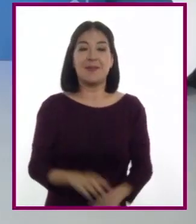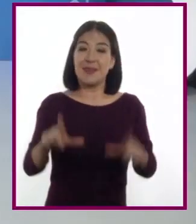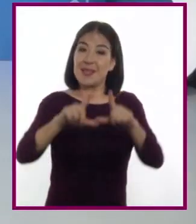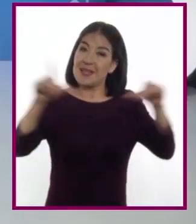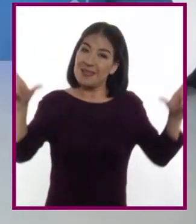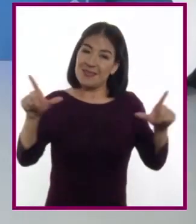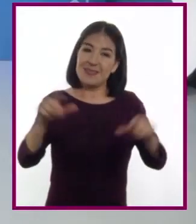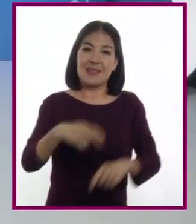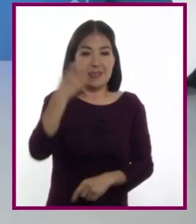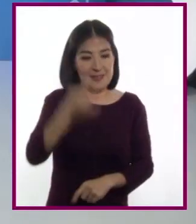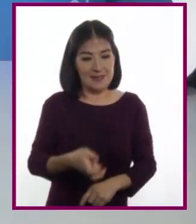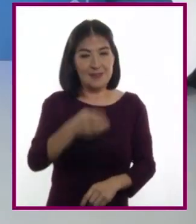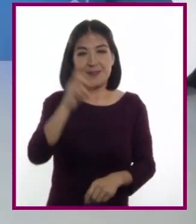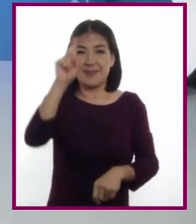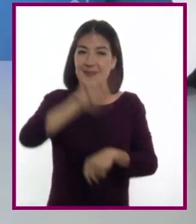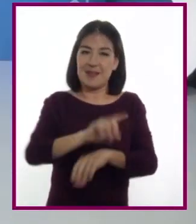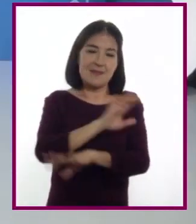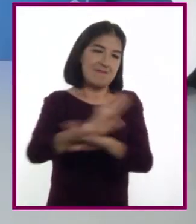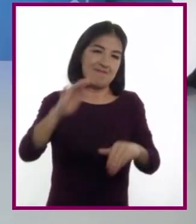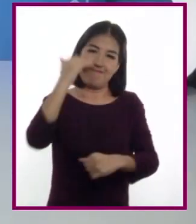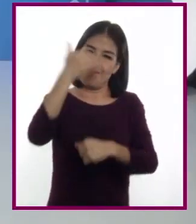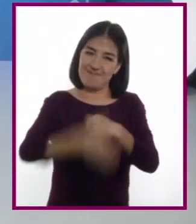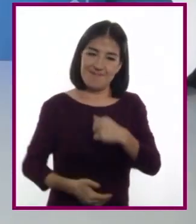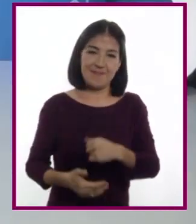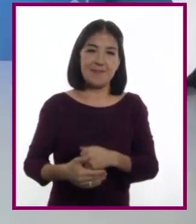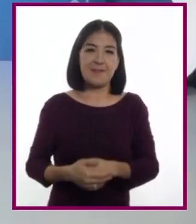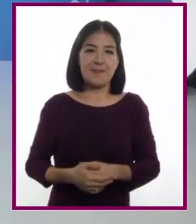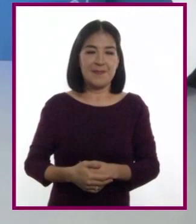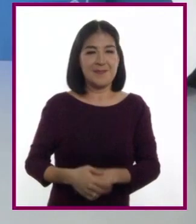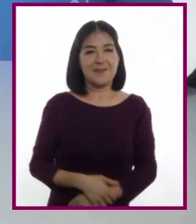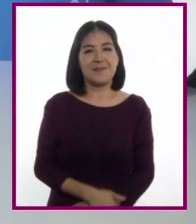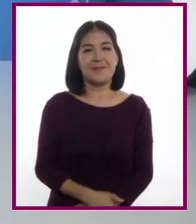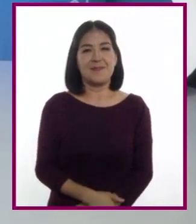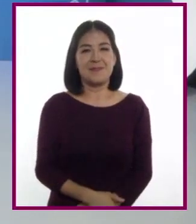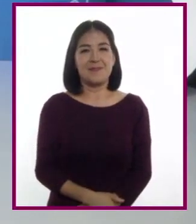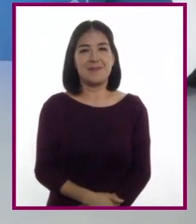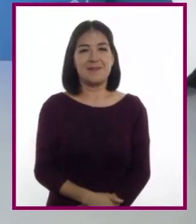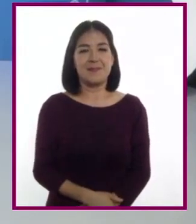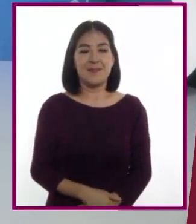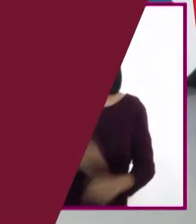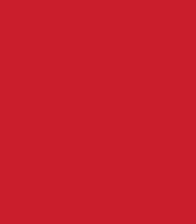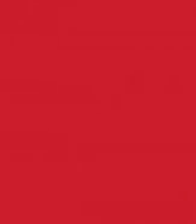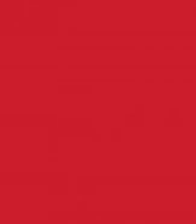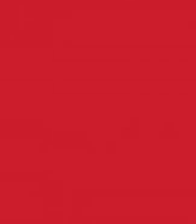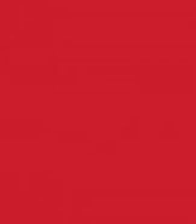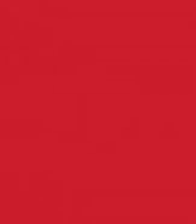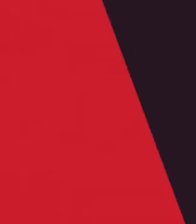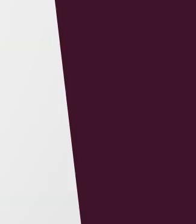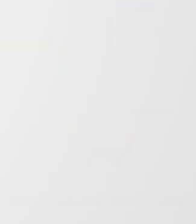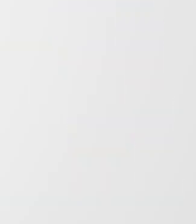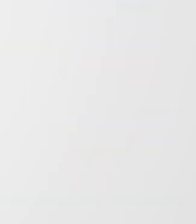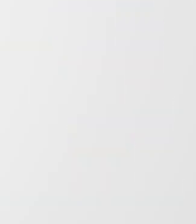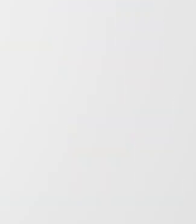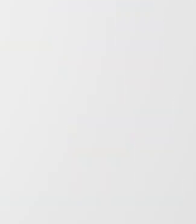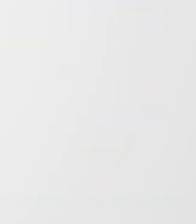Listo, por el día de hoy ha sido todo. Terminamos. Hasta la próxima.